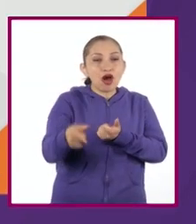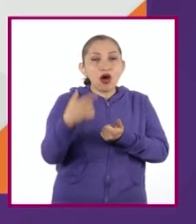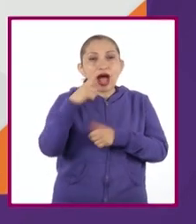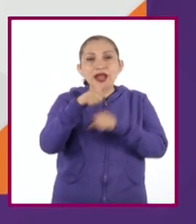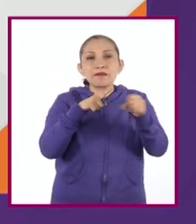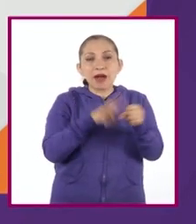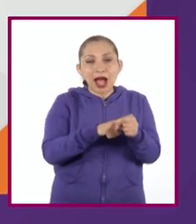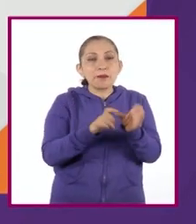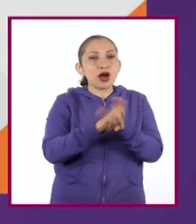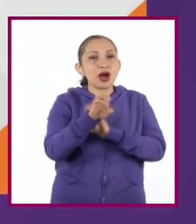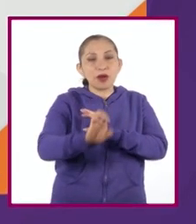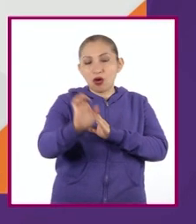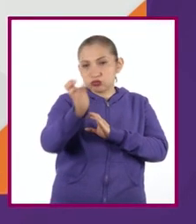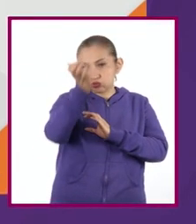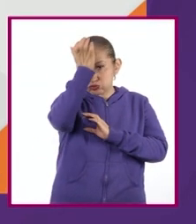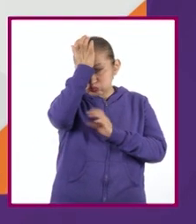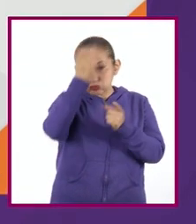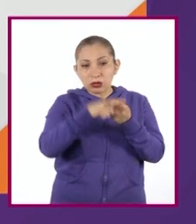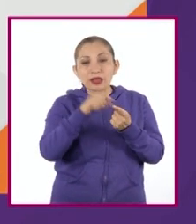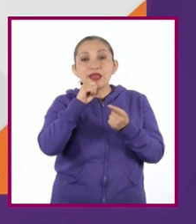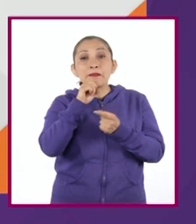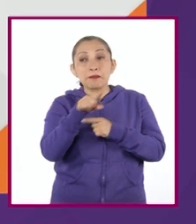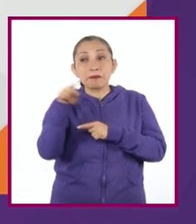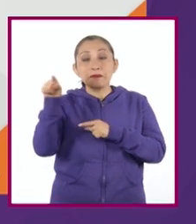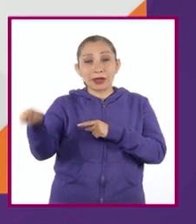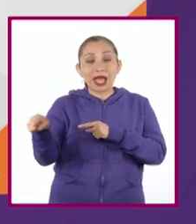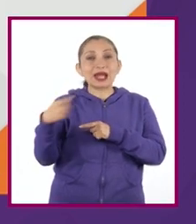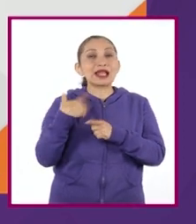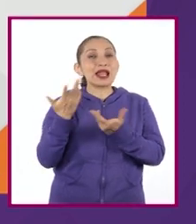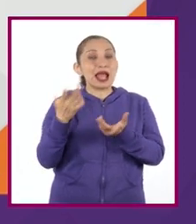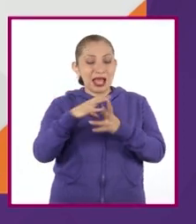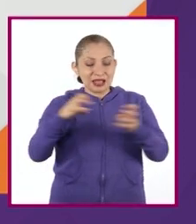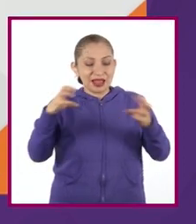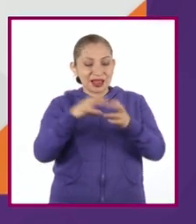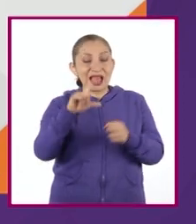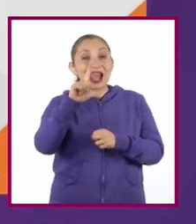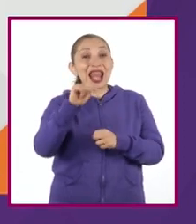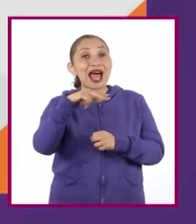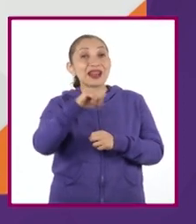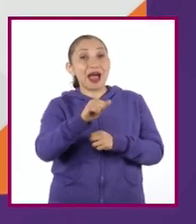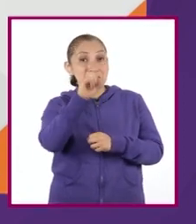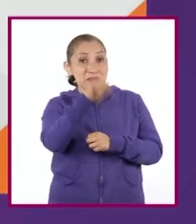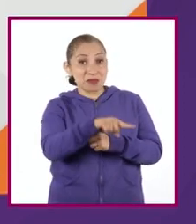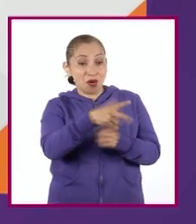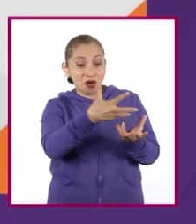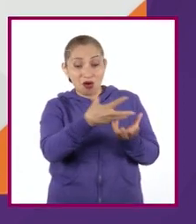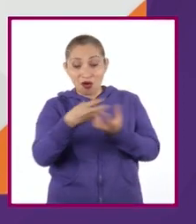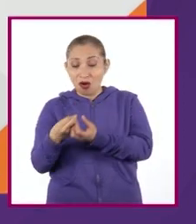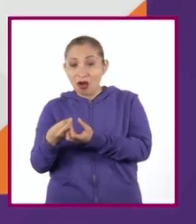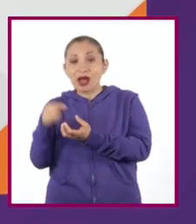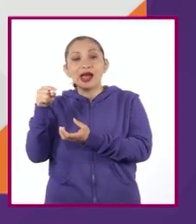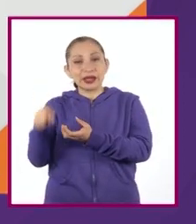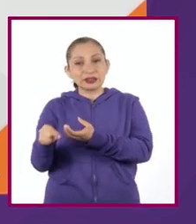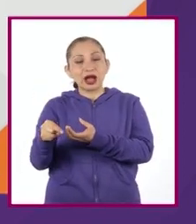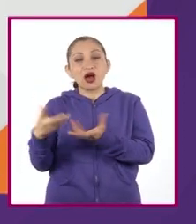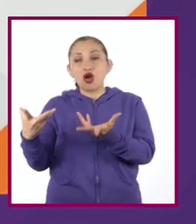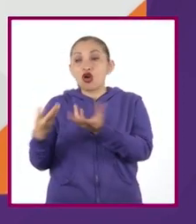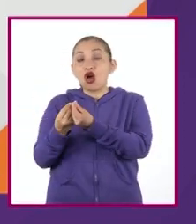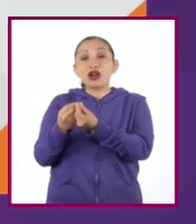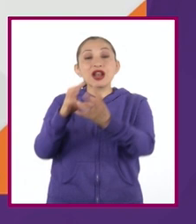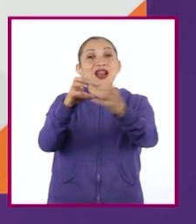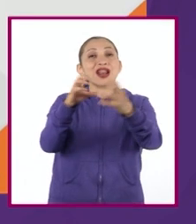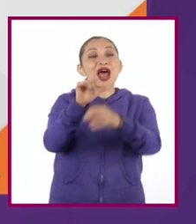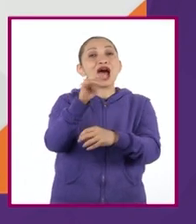ganado como las ovejas y, por tanto, la lana que se obtiene de ellas, esta junto con